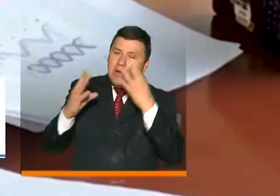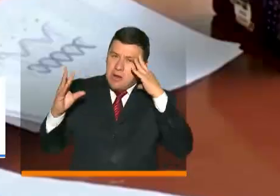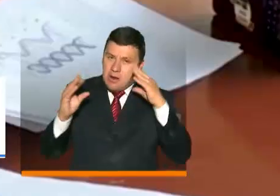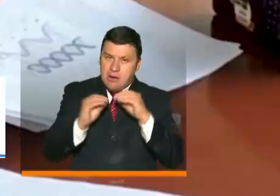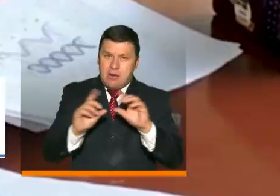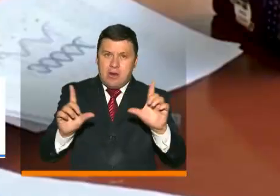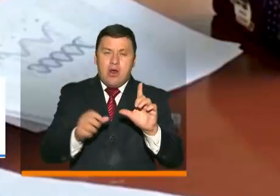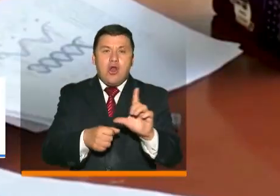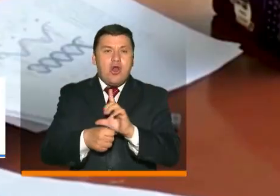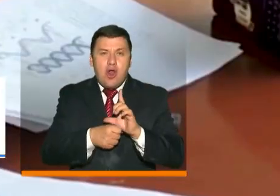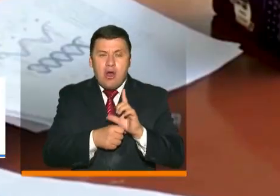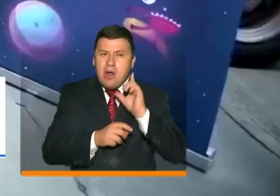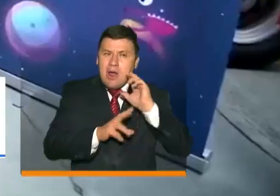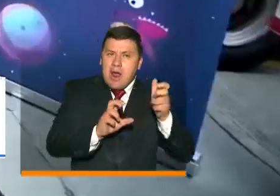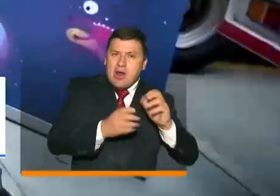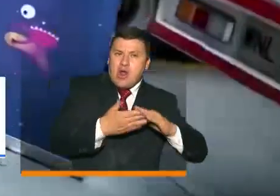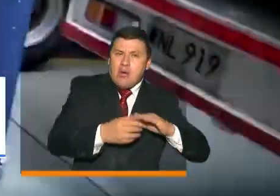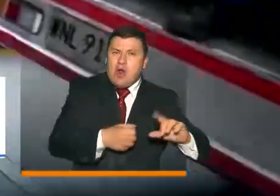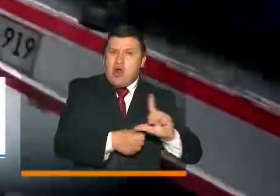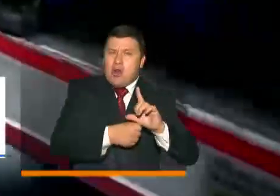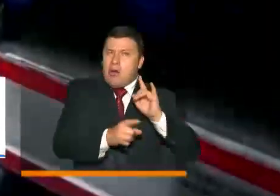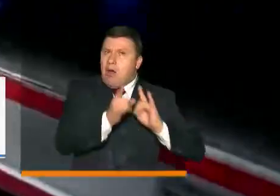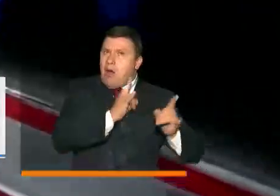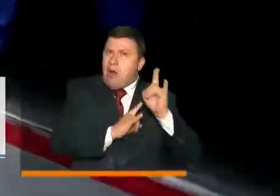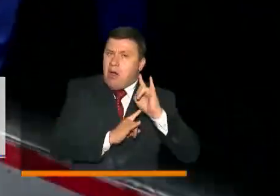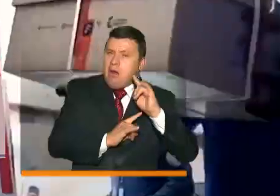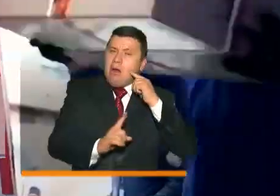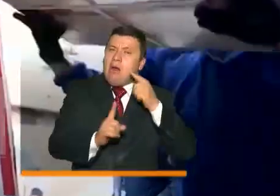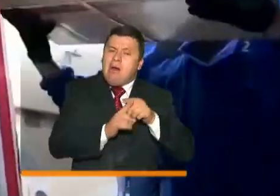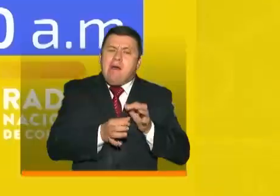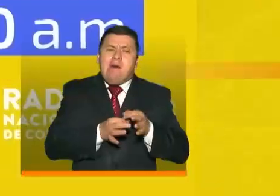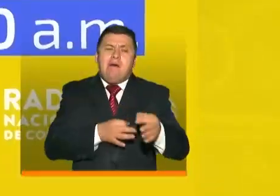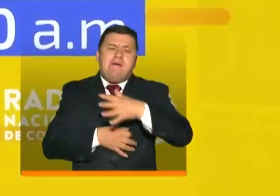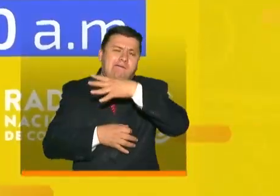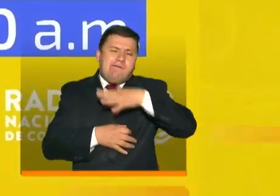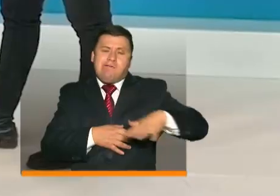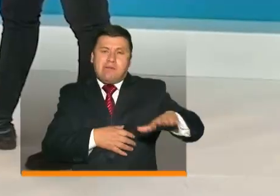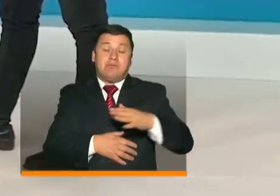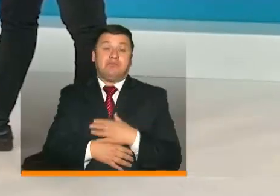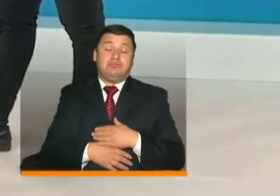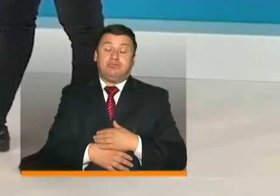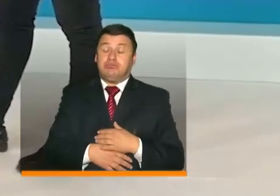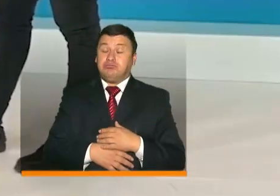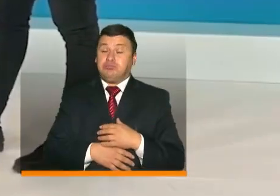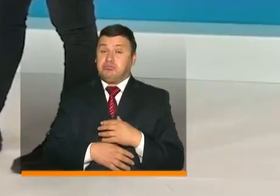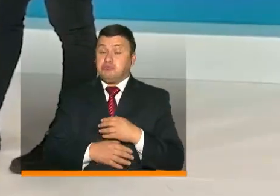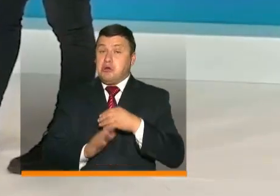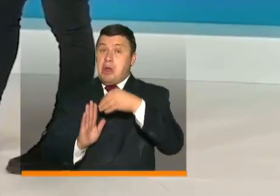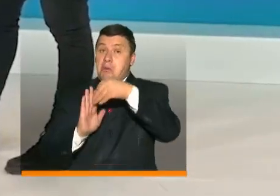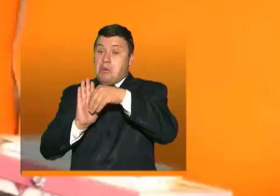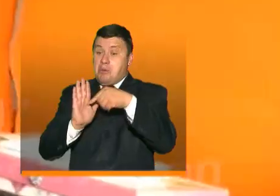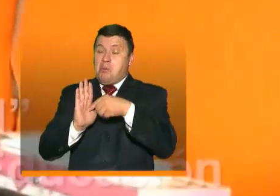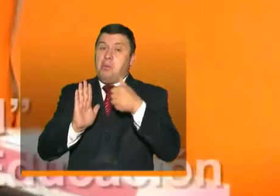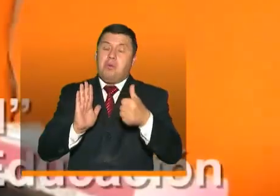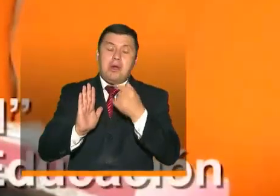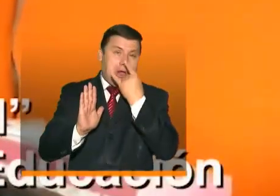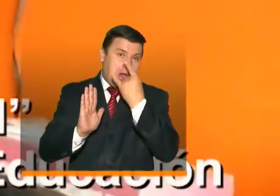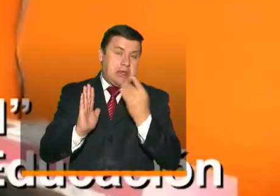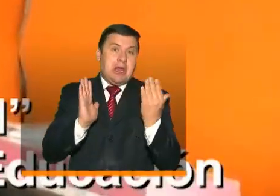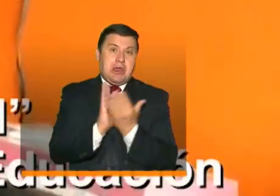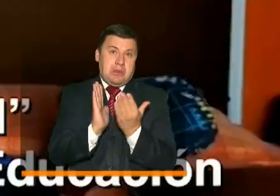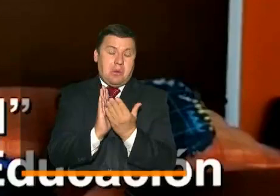con canales locales y emisoras comunitarias con el fin de llegar a la ruralidad. El programa me parece que es una herramienta maravillosa de